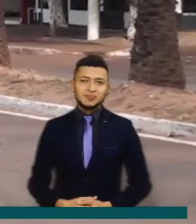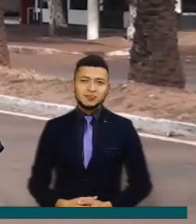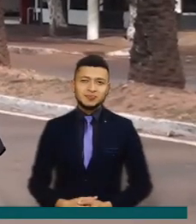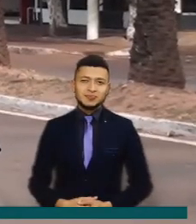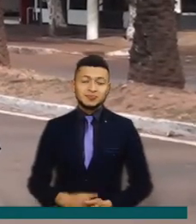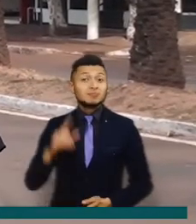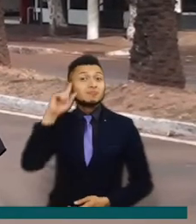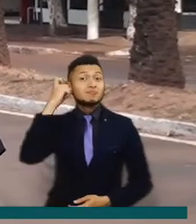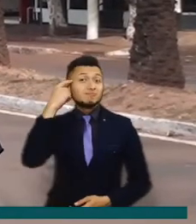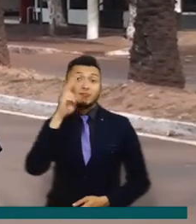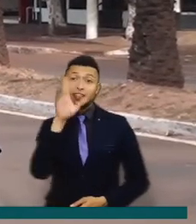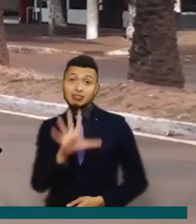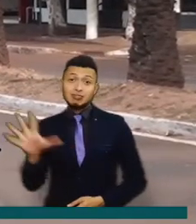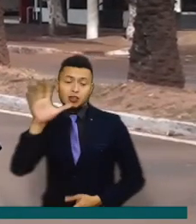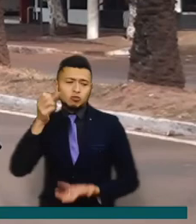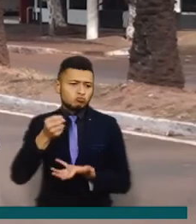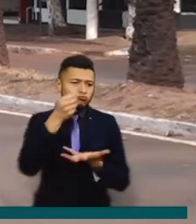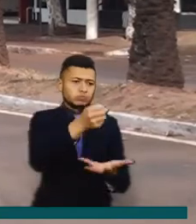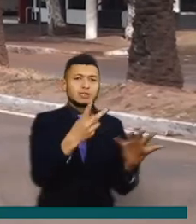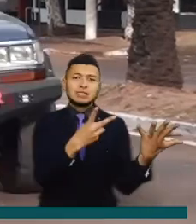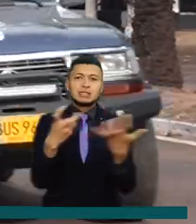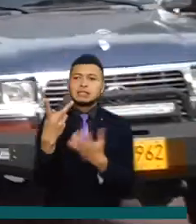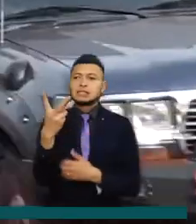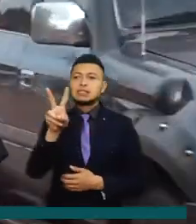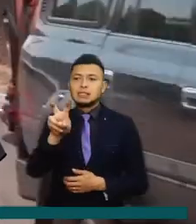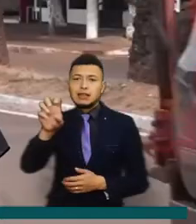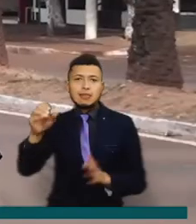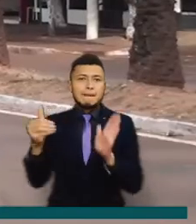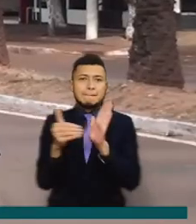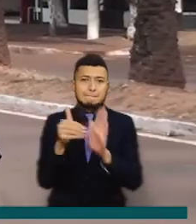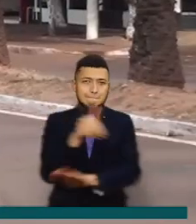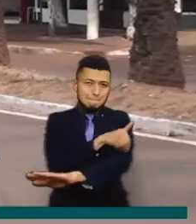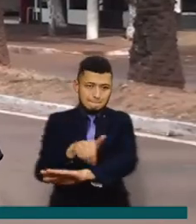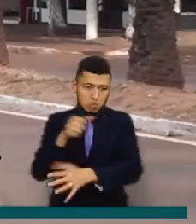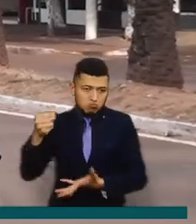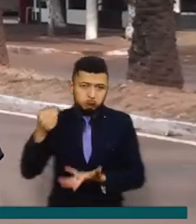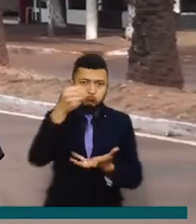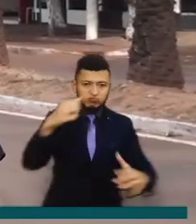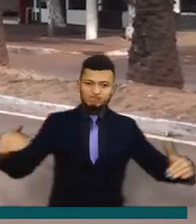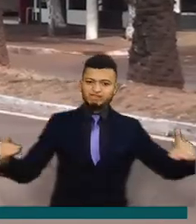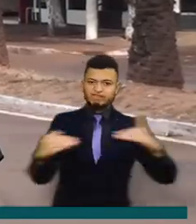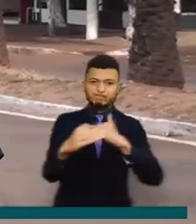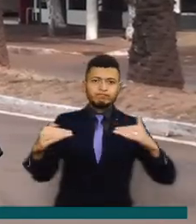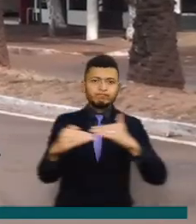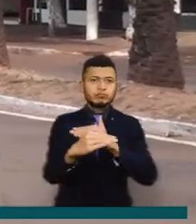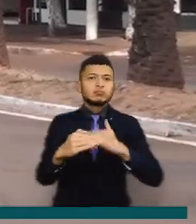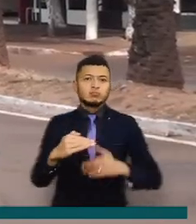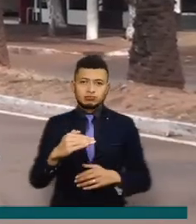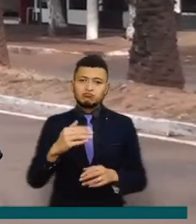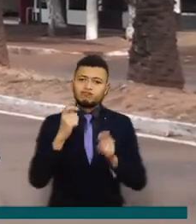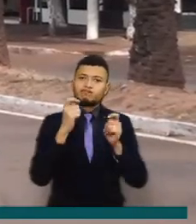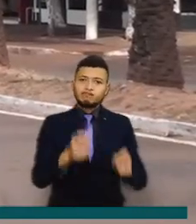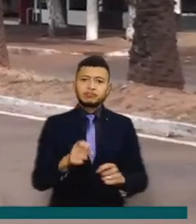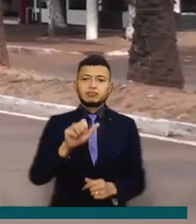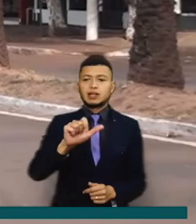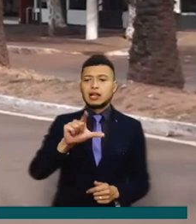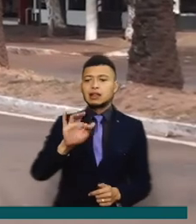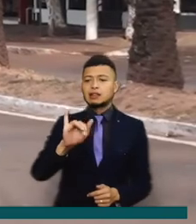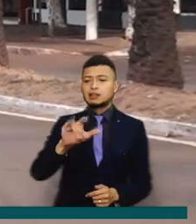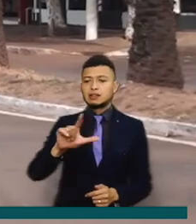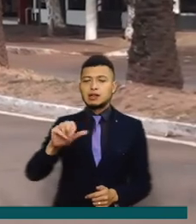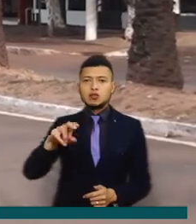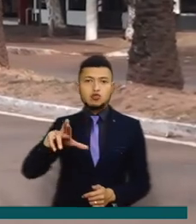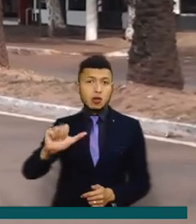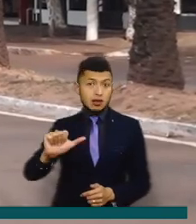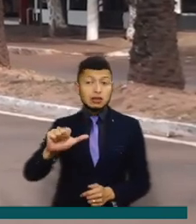El gobierno nacional invertirá 770 mil millones de pesos en la carretera que se conocerá como la transversal de la Altillanura, haciendo realidad